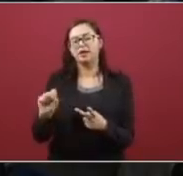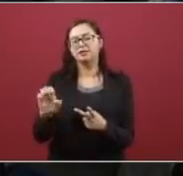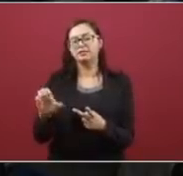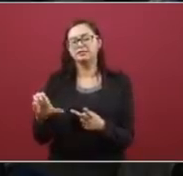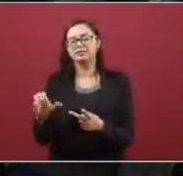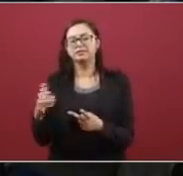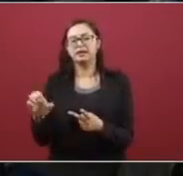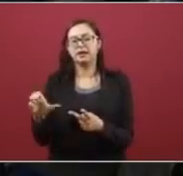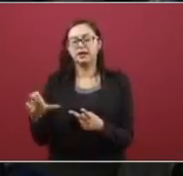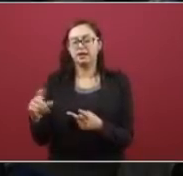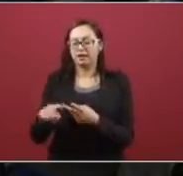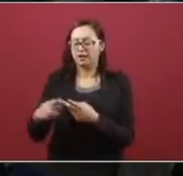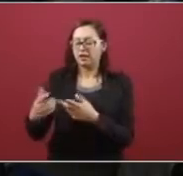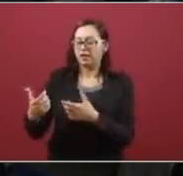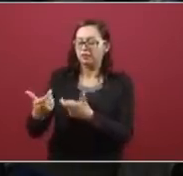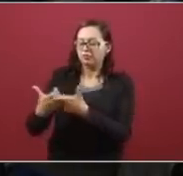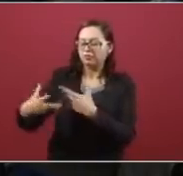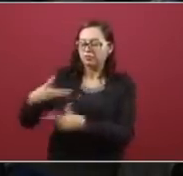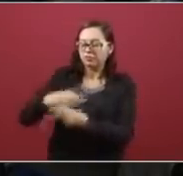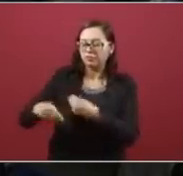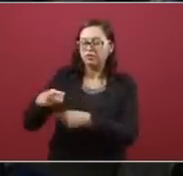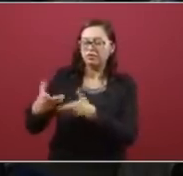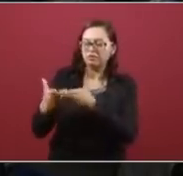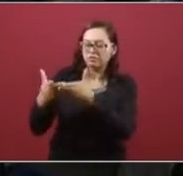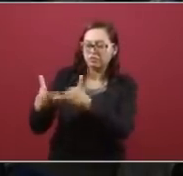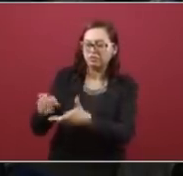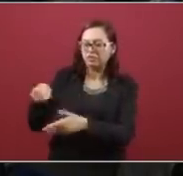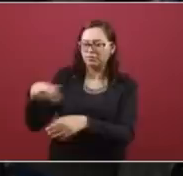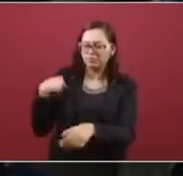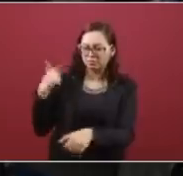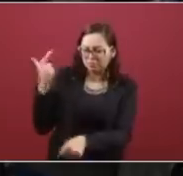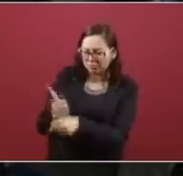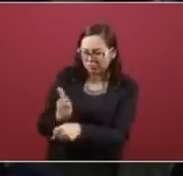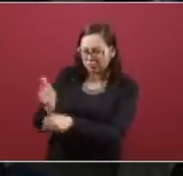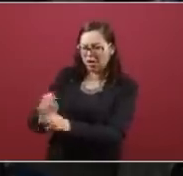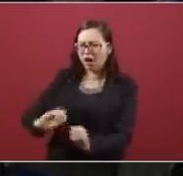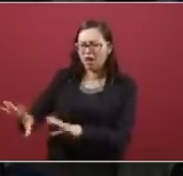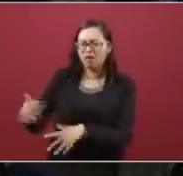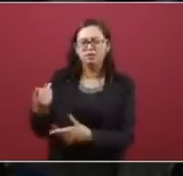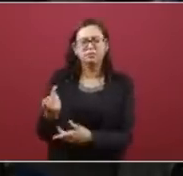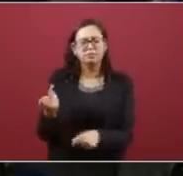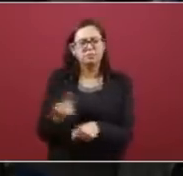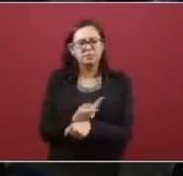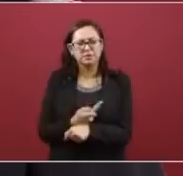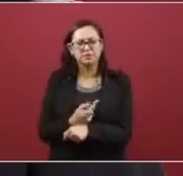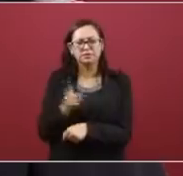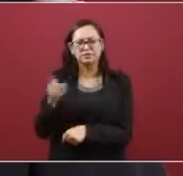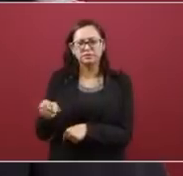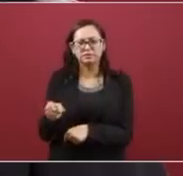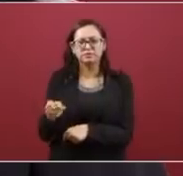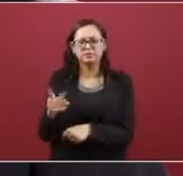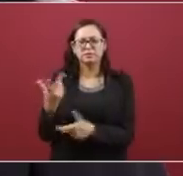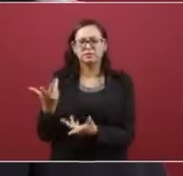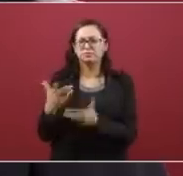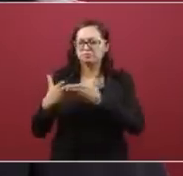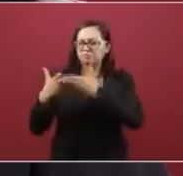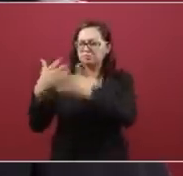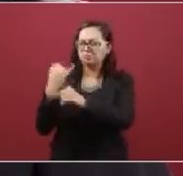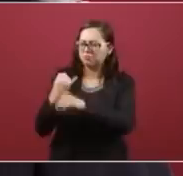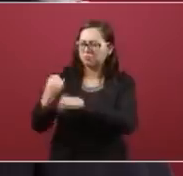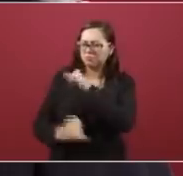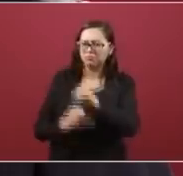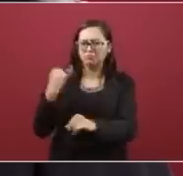Las empresas internacionales han encontrado este hueco para que eh embarcaciones internacionales